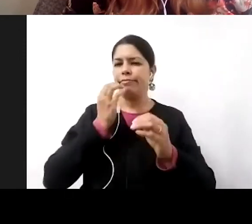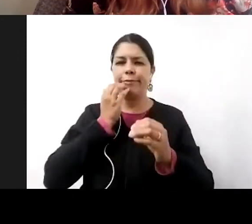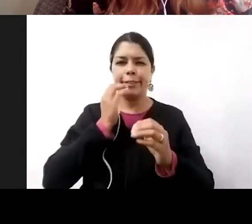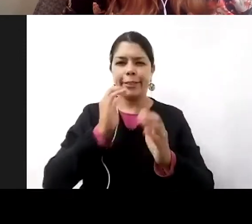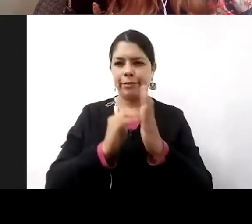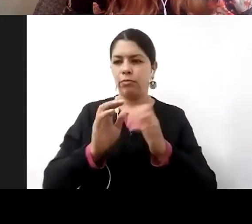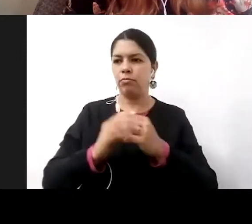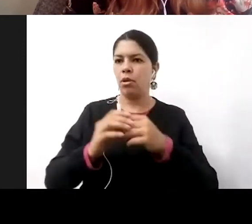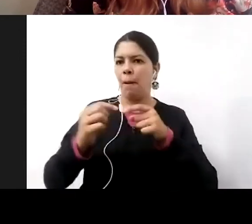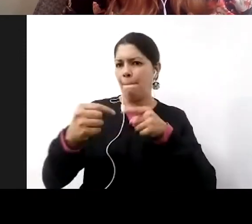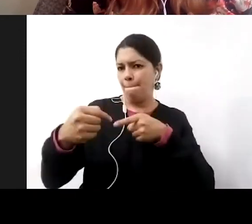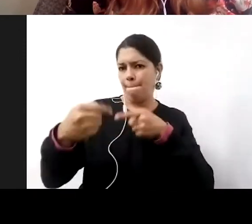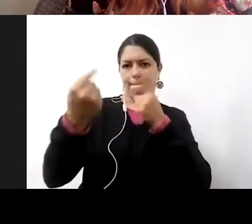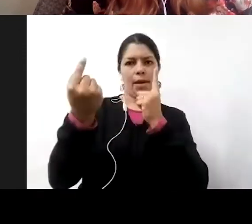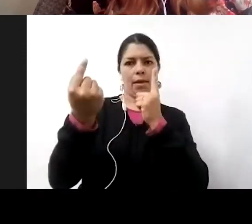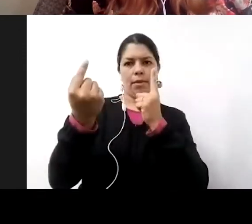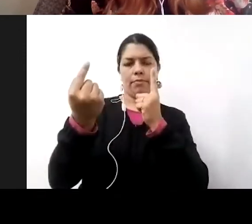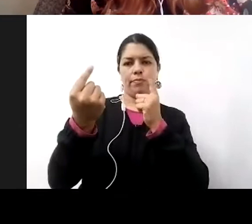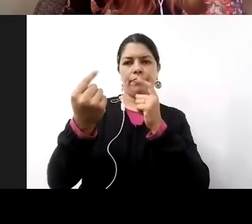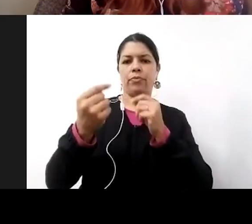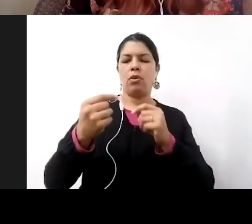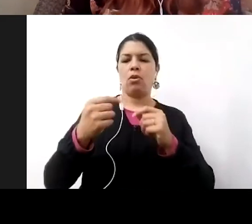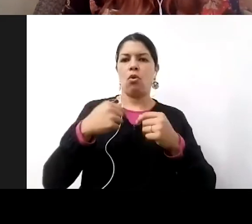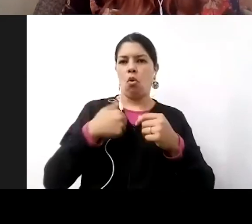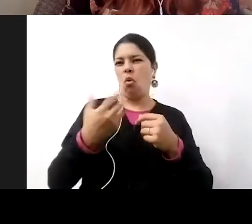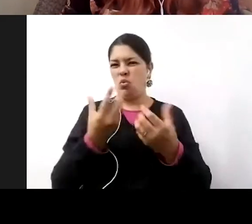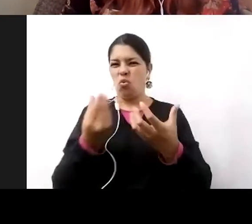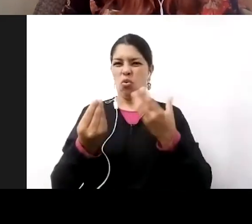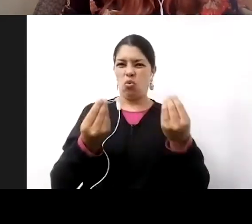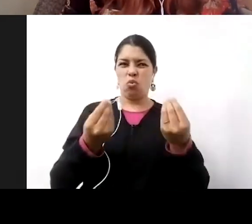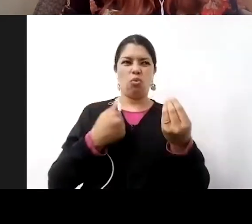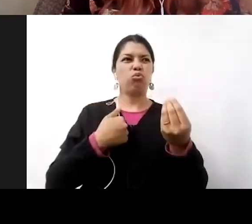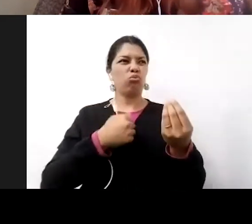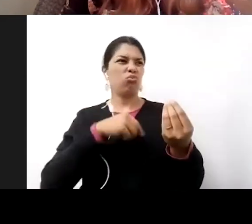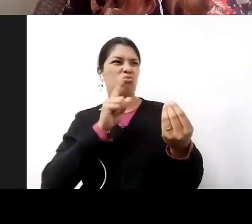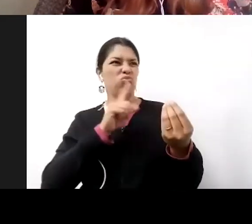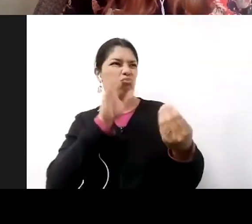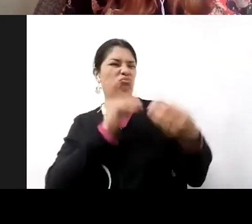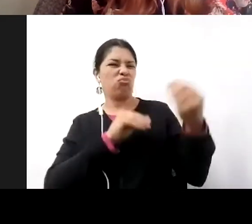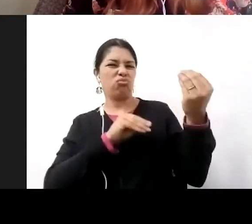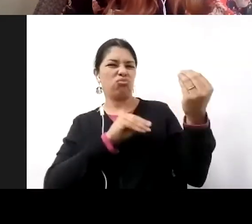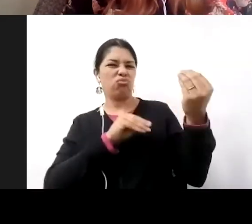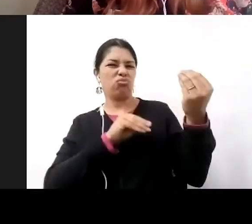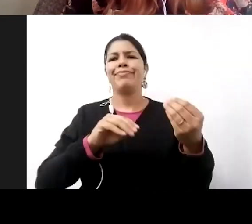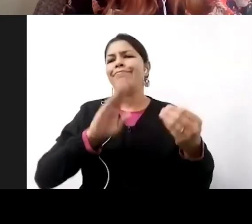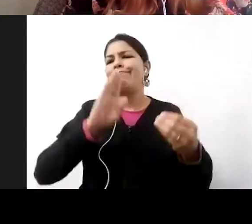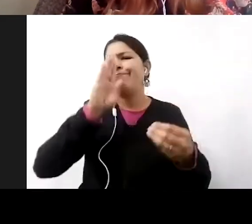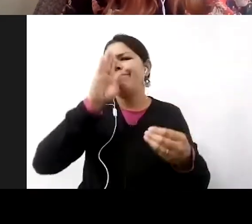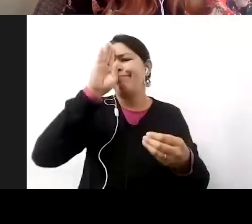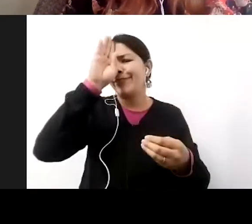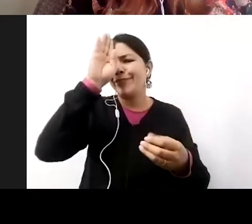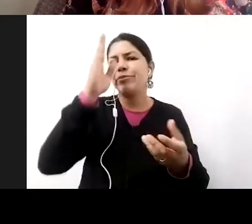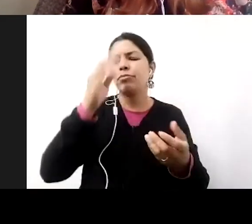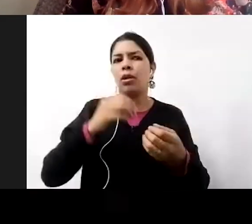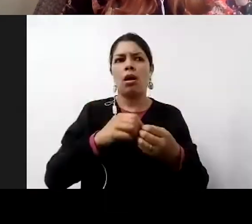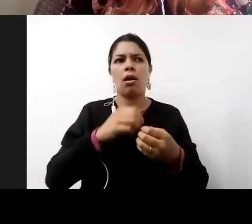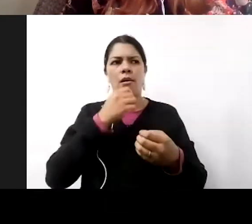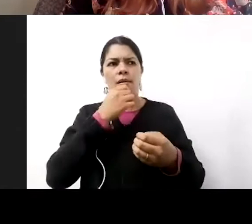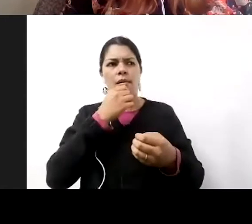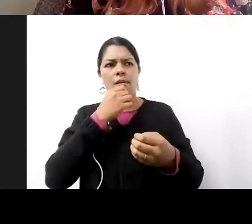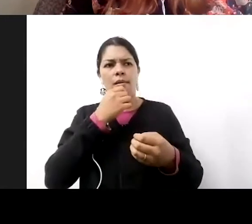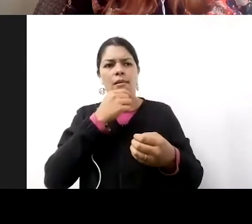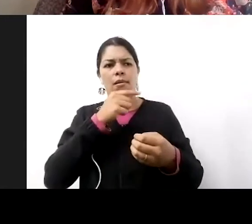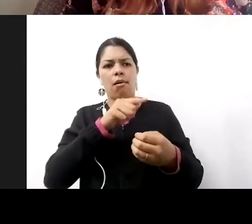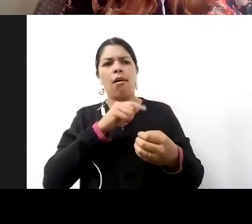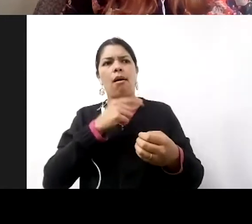o hacemos parte de uno de ellos, tenemos la tendencia a concentrarnos solo en lo que es visible. Un